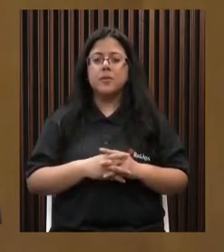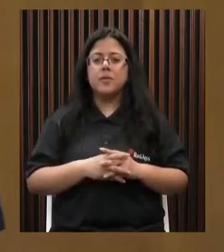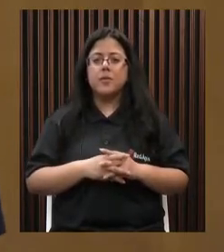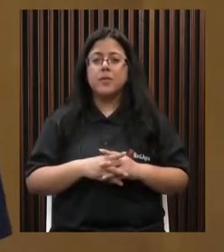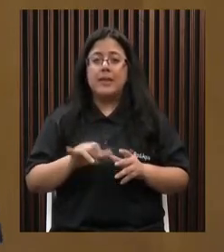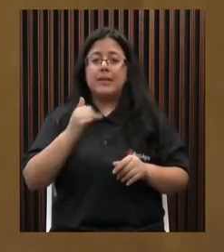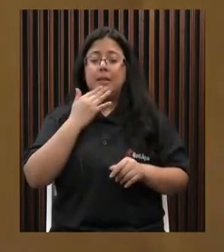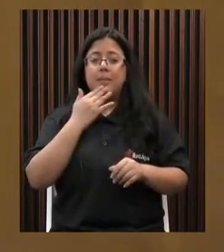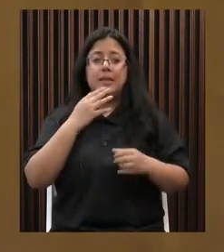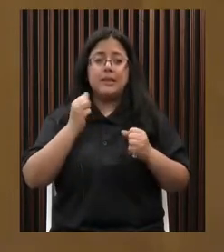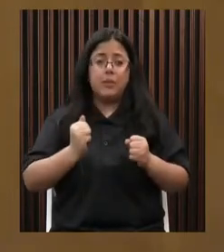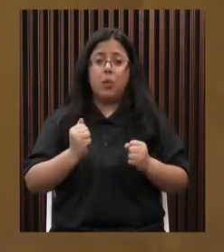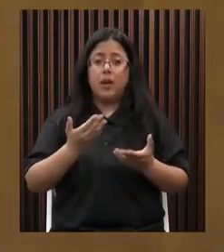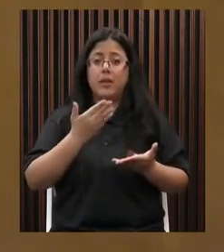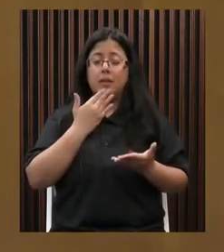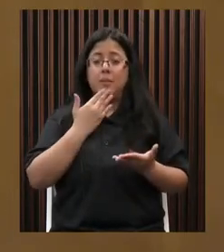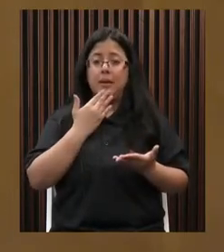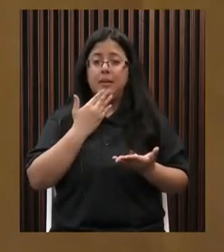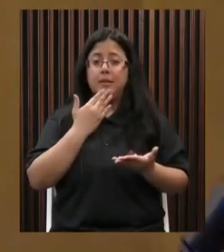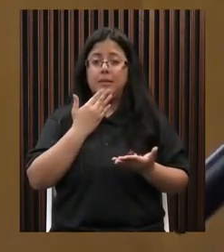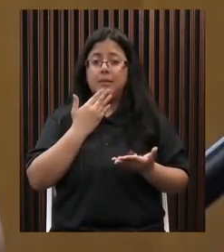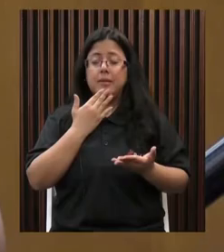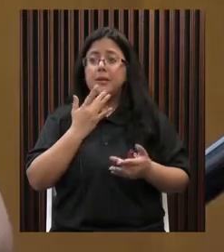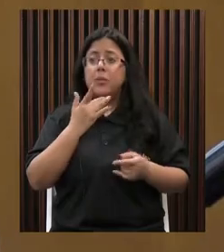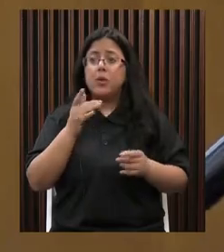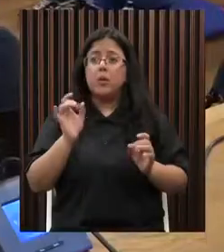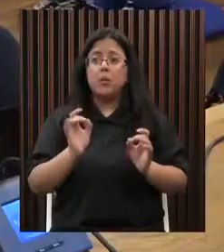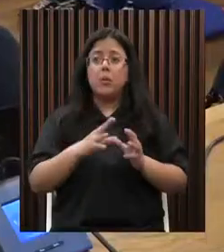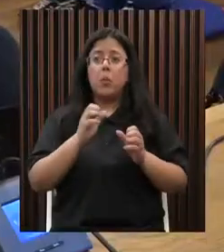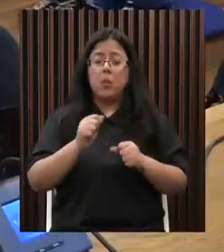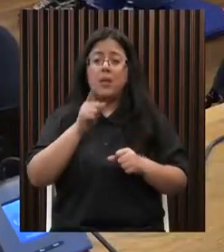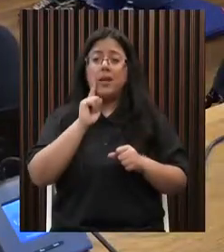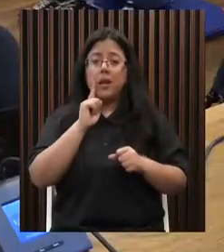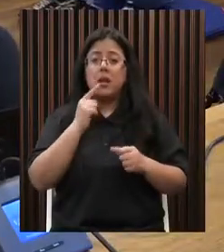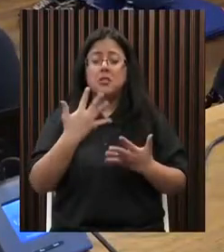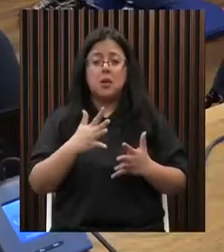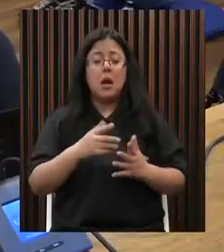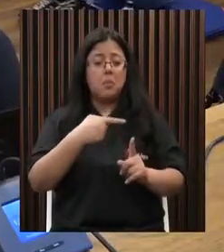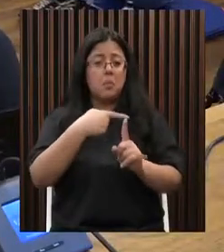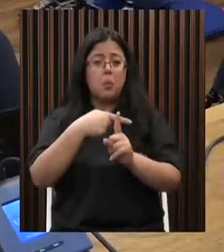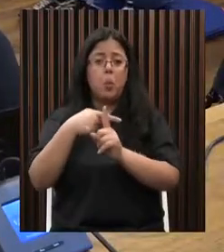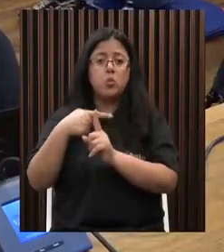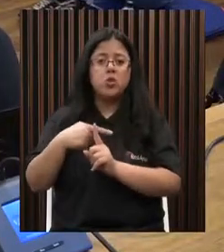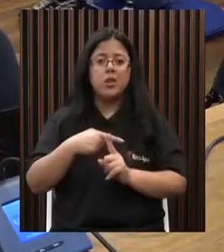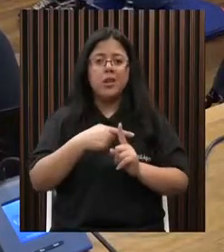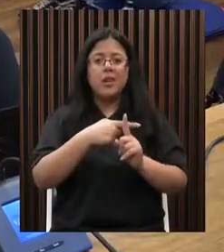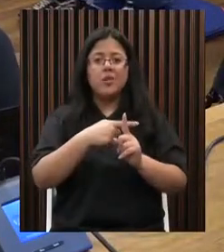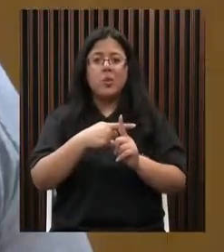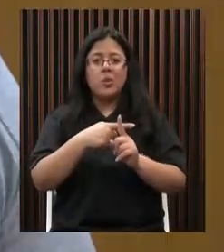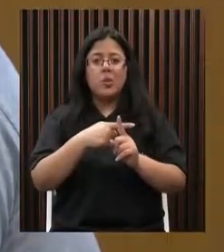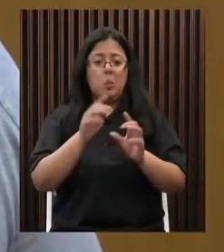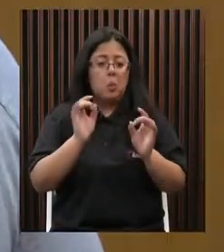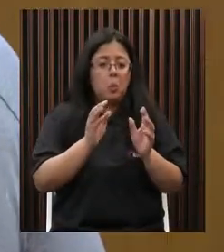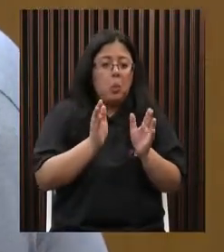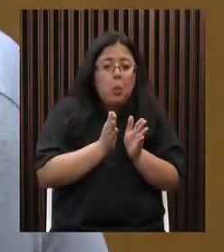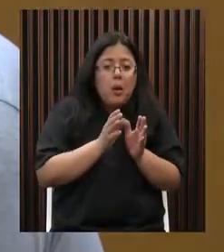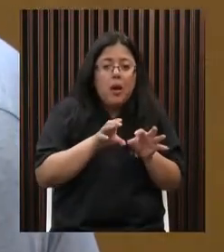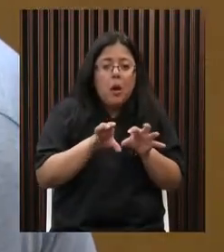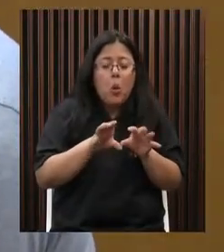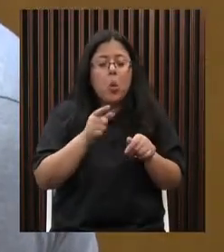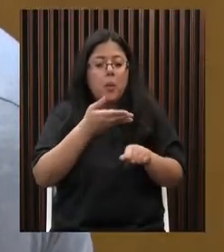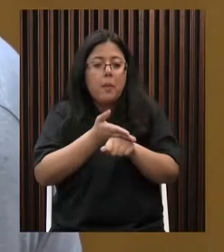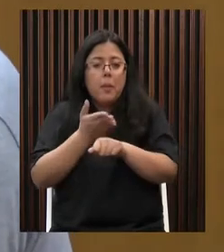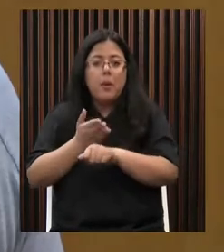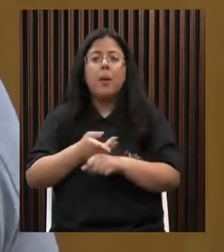Y vale la pena hacerlo, porque claro, puede tener un impacto tremendo. Pequeñas cosas tienen un tremendo